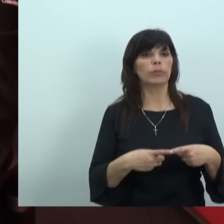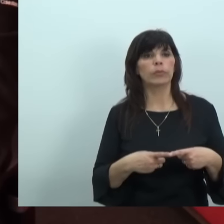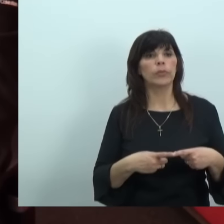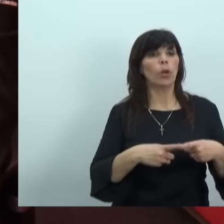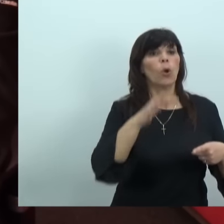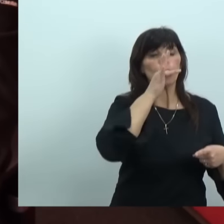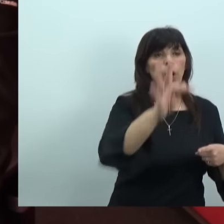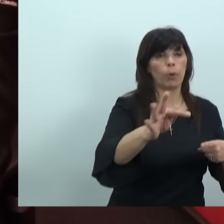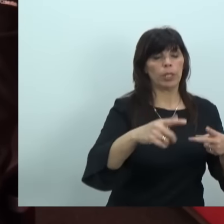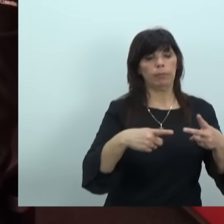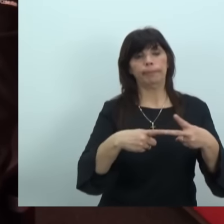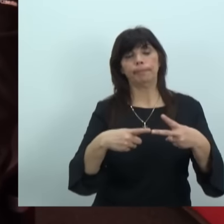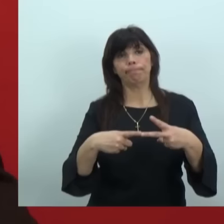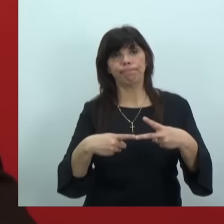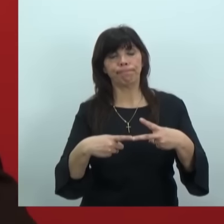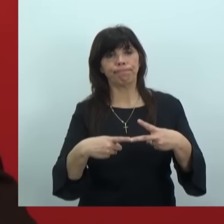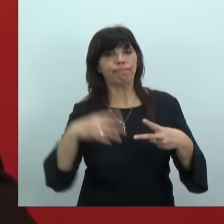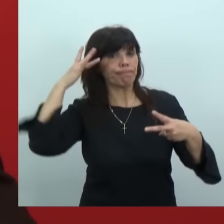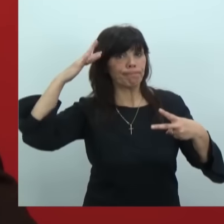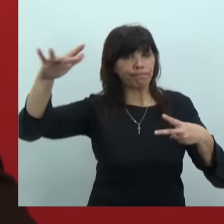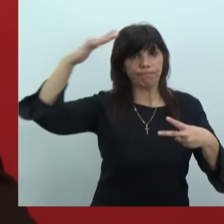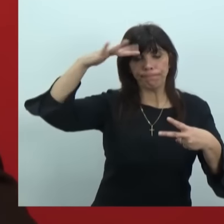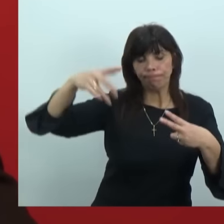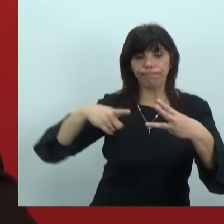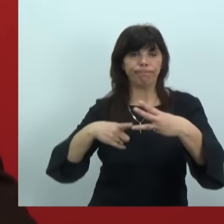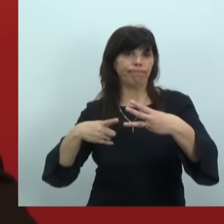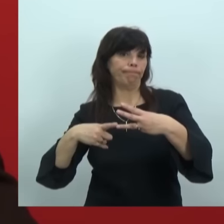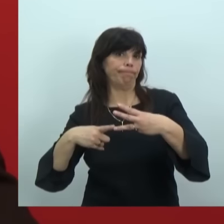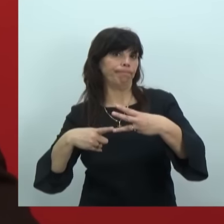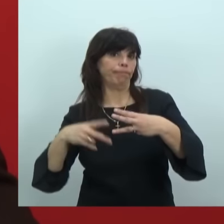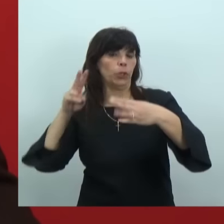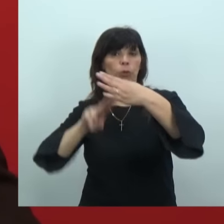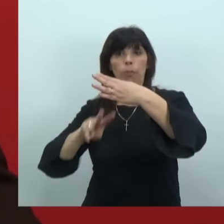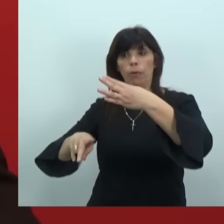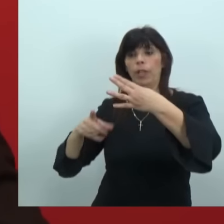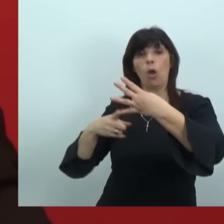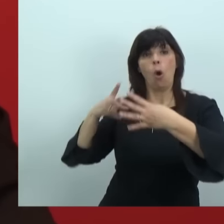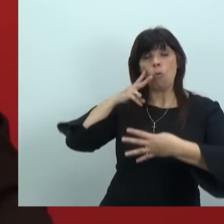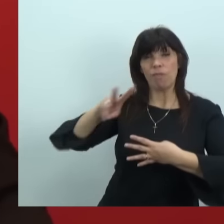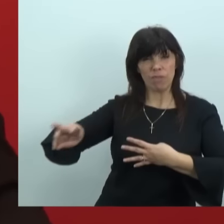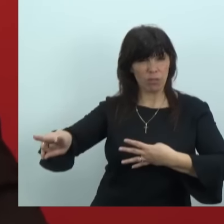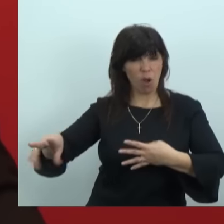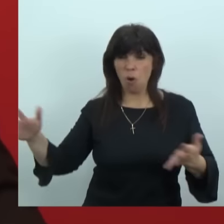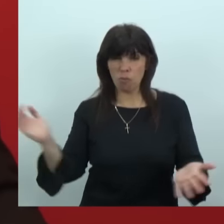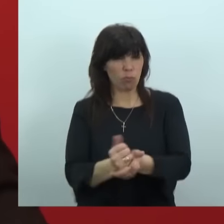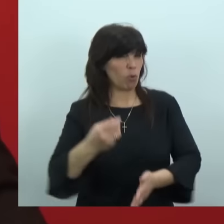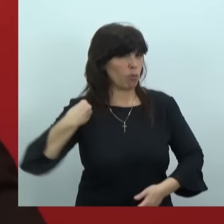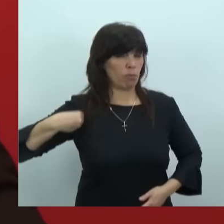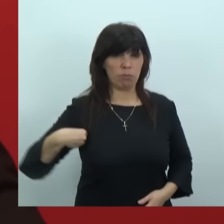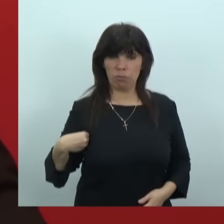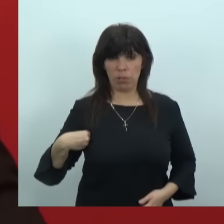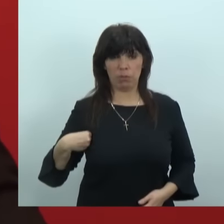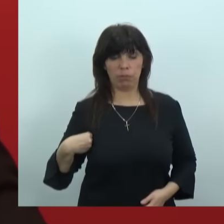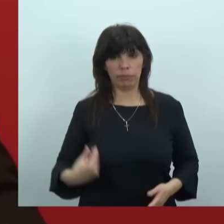una promesa, un sueño o una profecía. Todo es lo mismo, es lo mismo, el